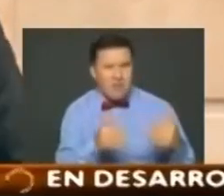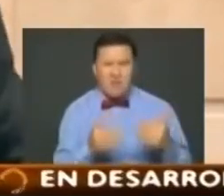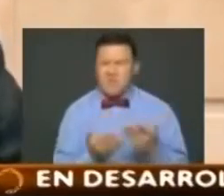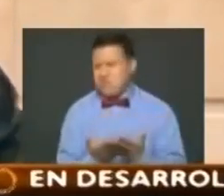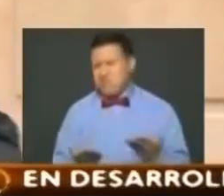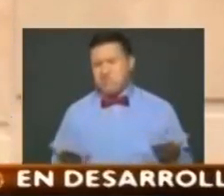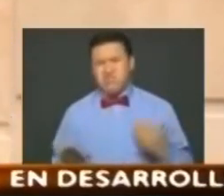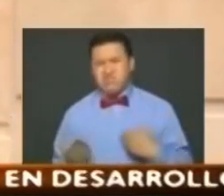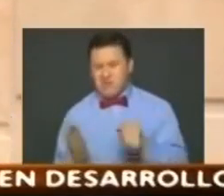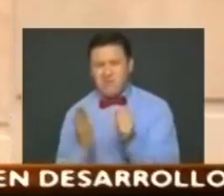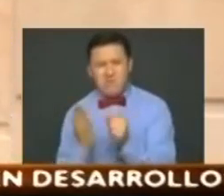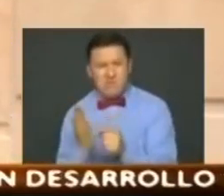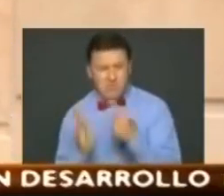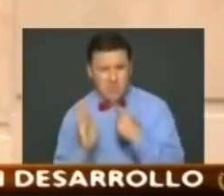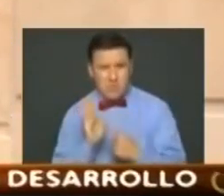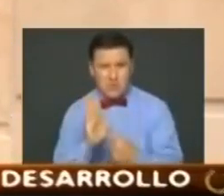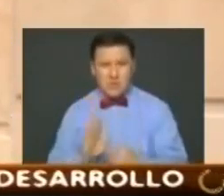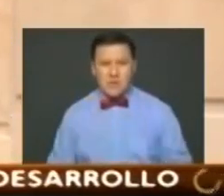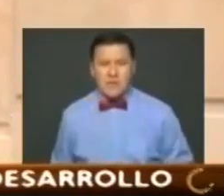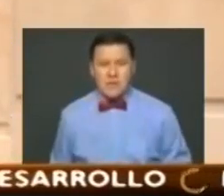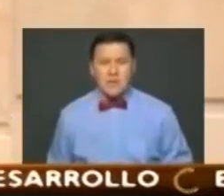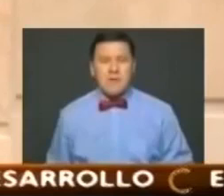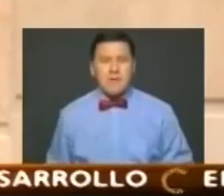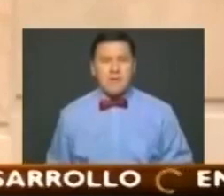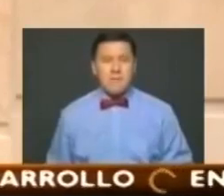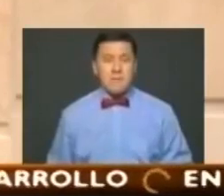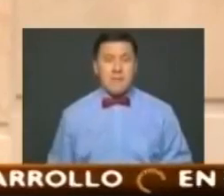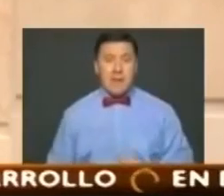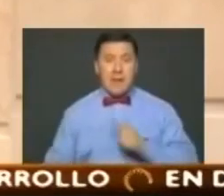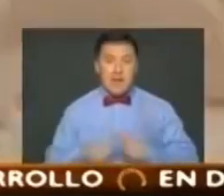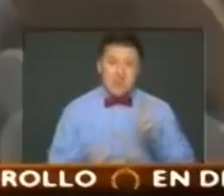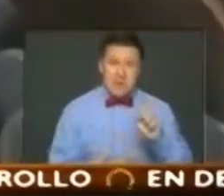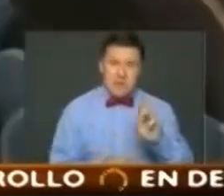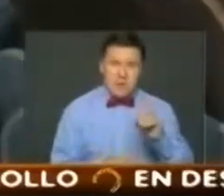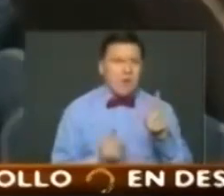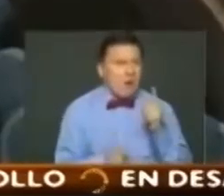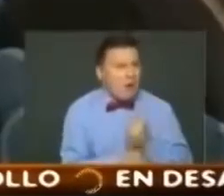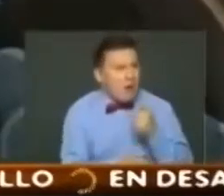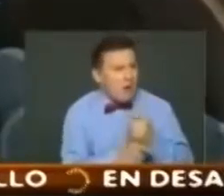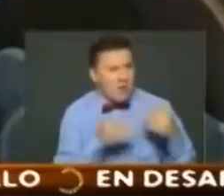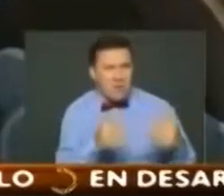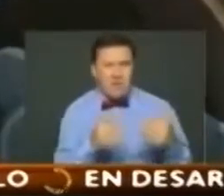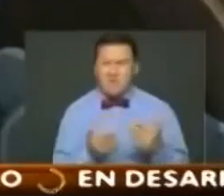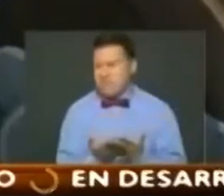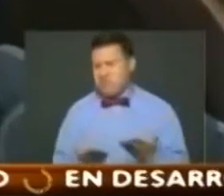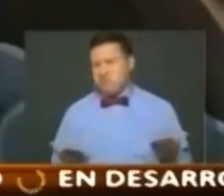que precisamente muestra eso. El expresidente y entonces gobernador Álvaro